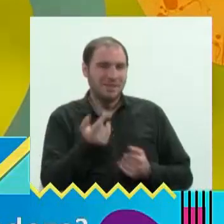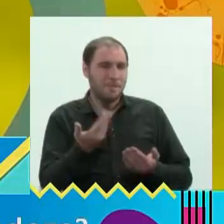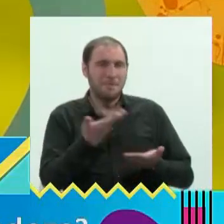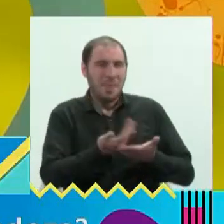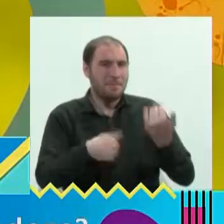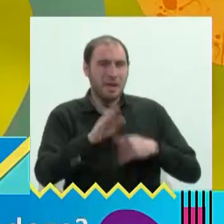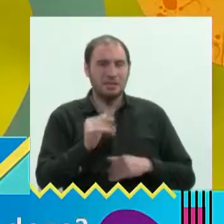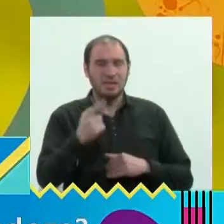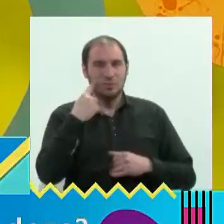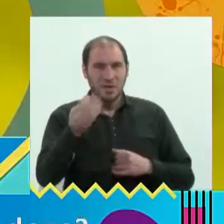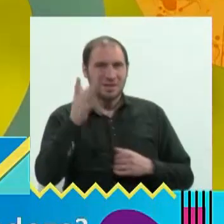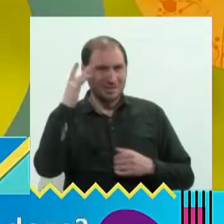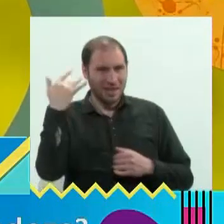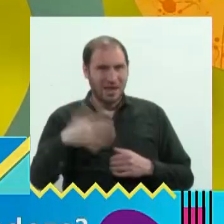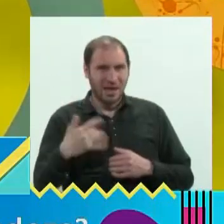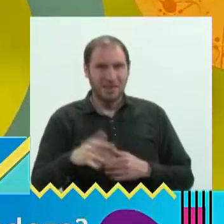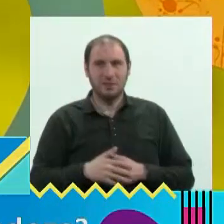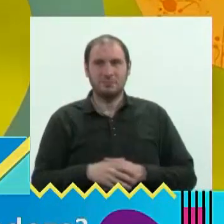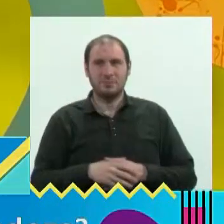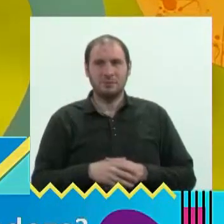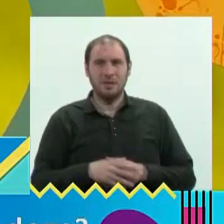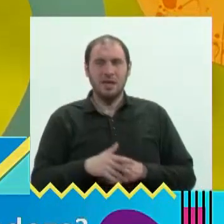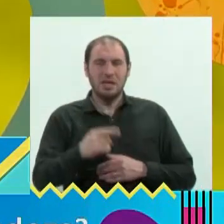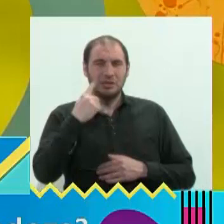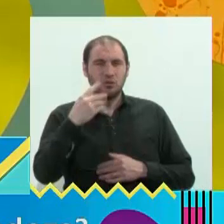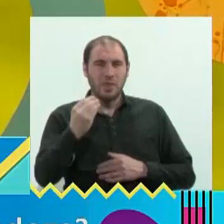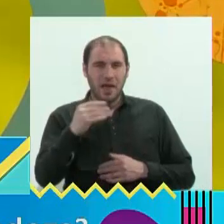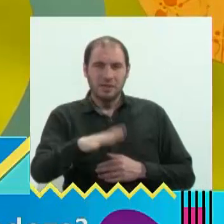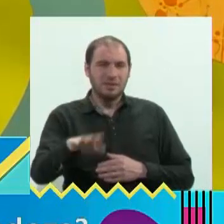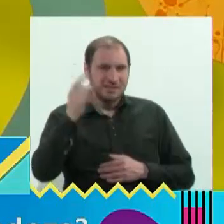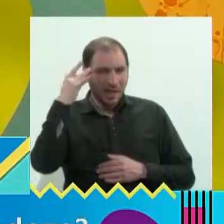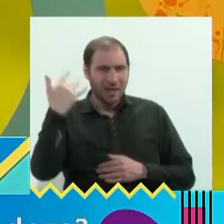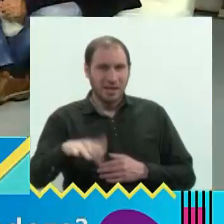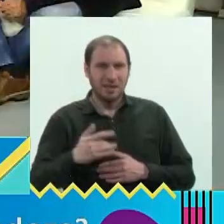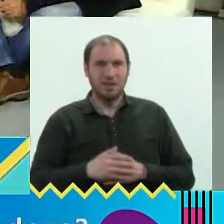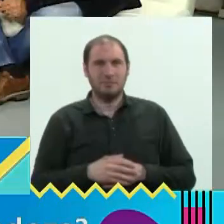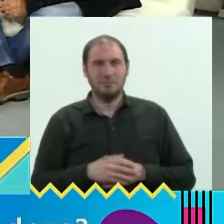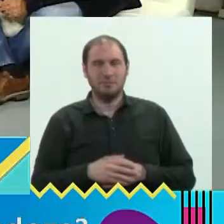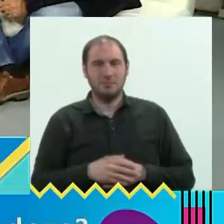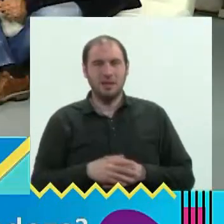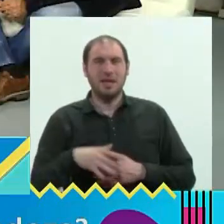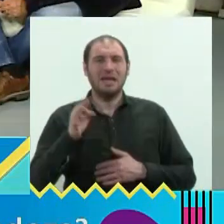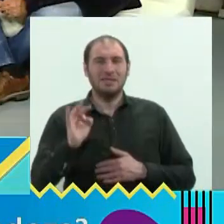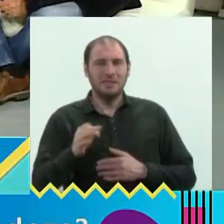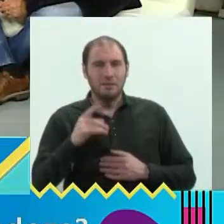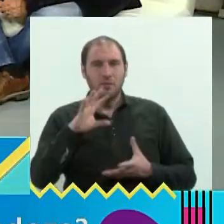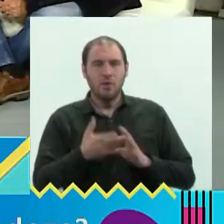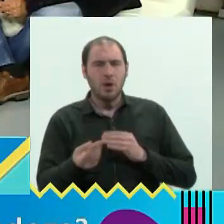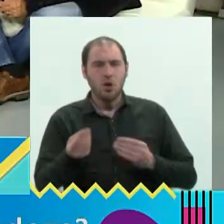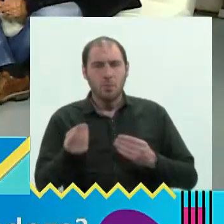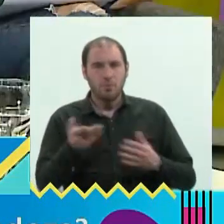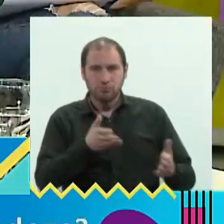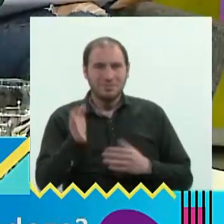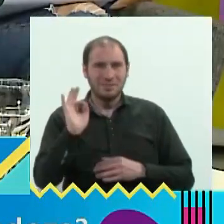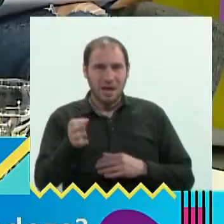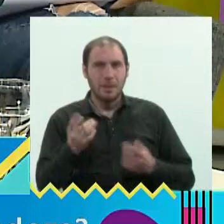ciudadanía siempre es muy inteligente. Claro. La ciudadanía es inteligente, entonces, y sabe por dónde tiene que ir. Lo que pasa es